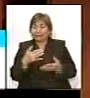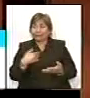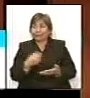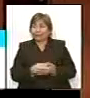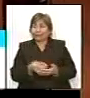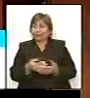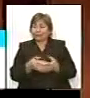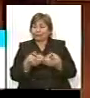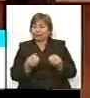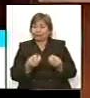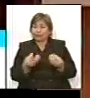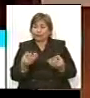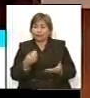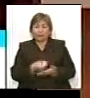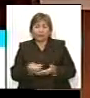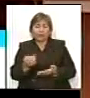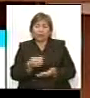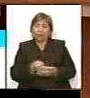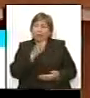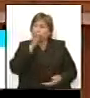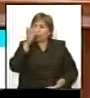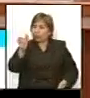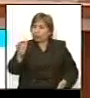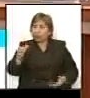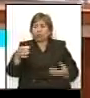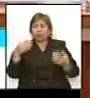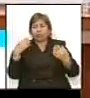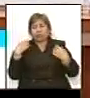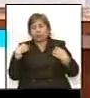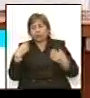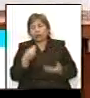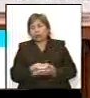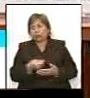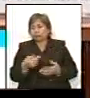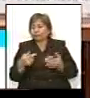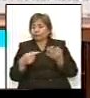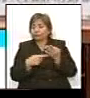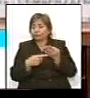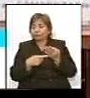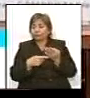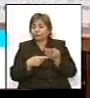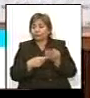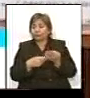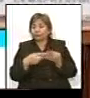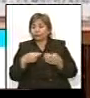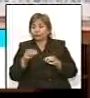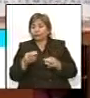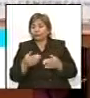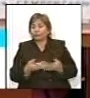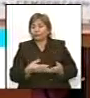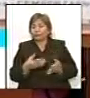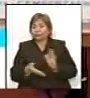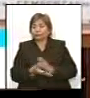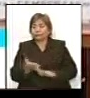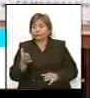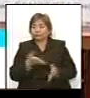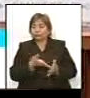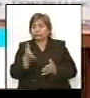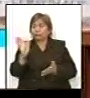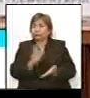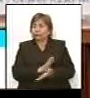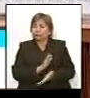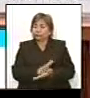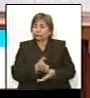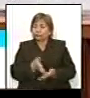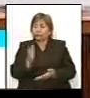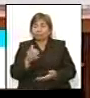muchísimo dinero en que vaya usted a la zona cuando la tecnología nos permitiría en línea mandar el